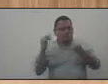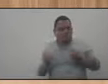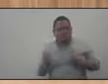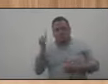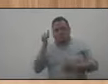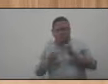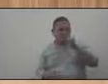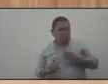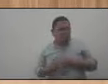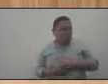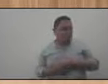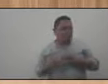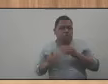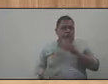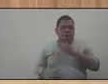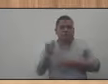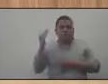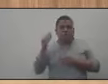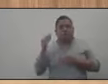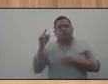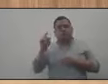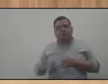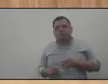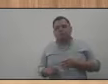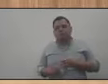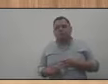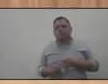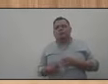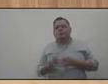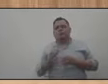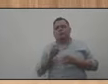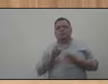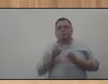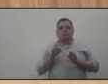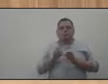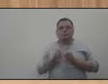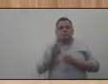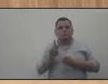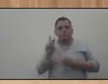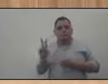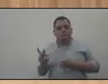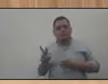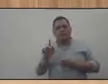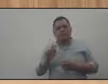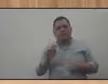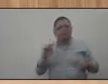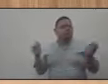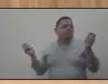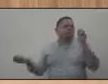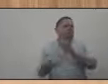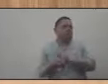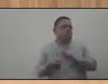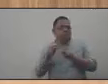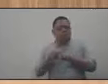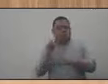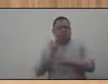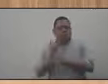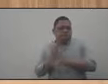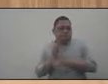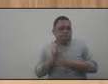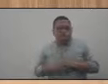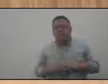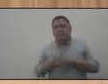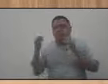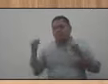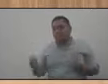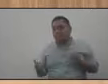podemos decir que ha empezado a dibujarse este 2023 como un año de cambios y fortalecimientos institucionales, y